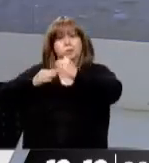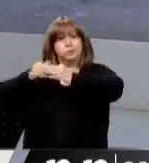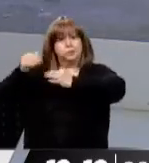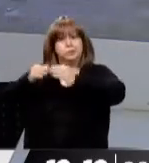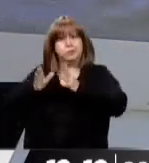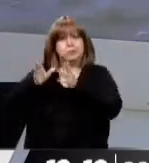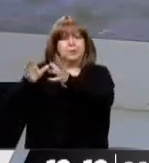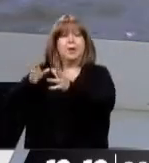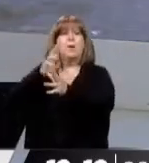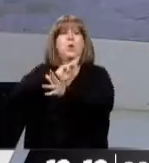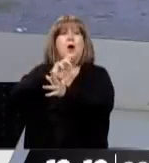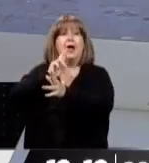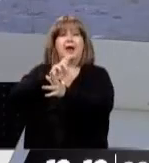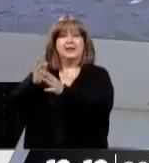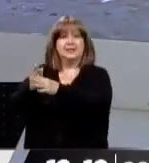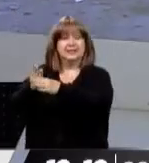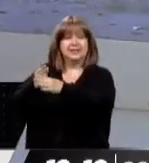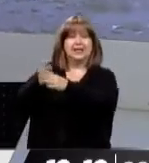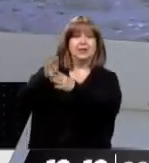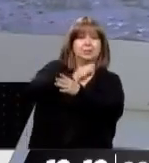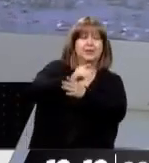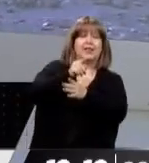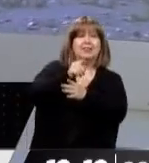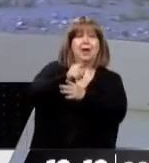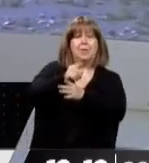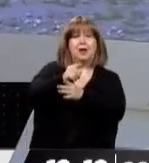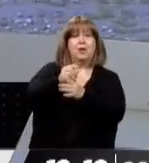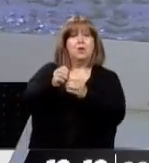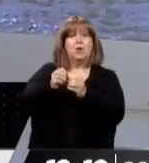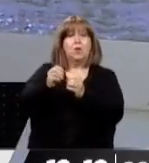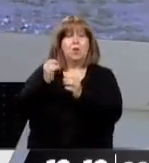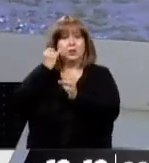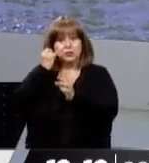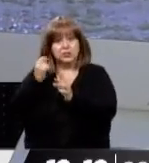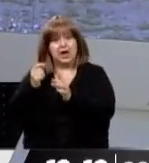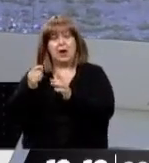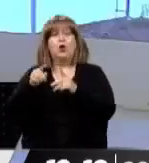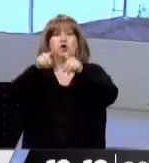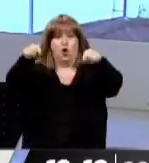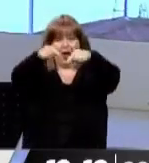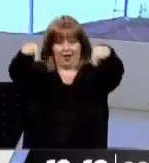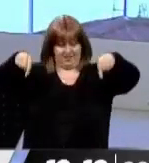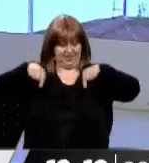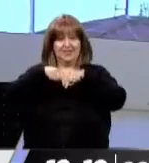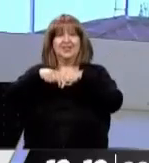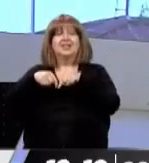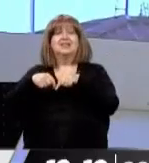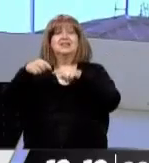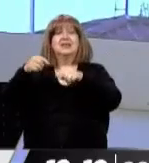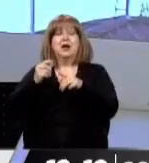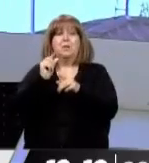yo me enteré hoy, uh-huh, de pregreso, que es como, claro, que todos pueden ir ahí cuando ya están cerca de recuperar su libertad. Exactamente. Ah,